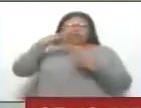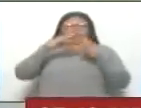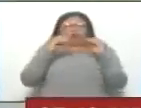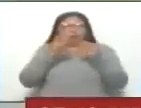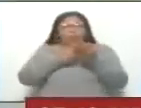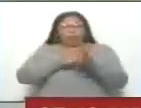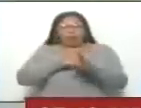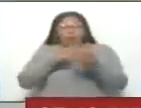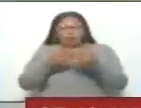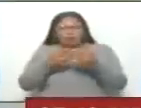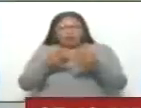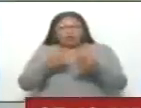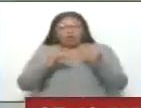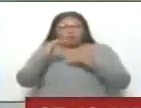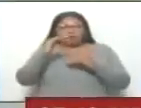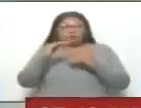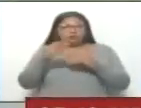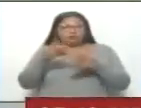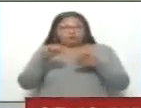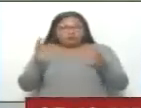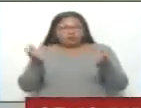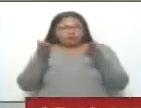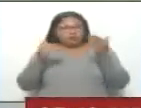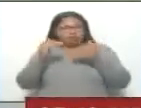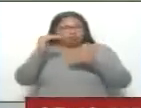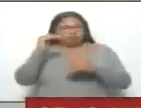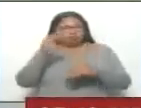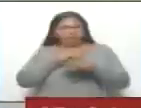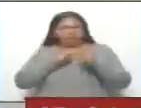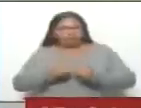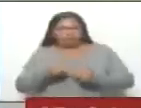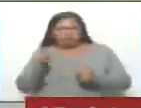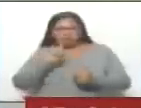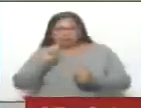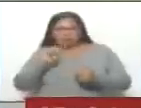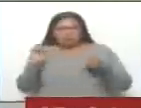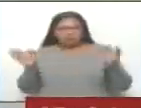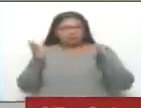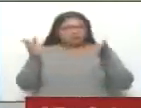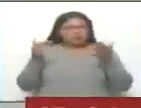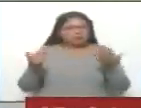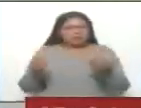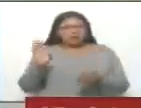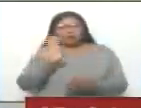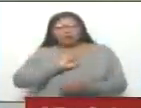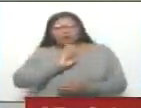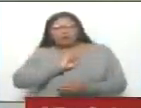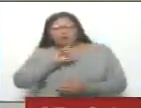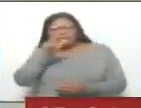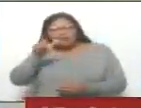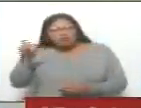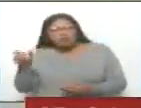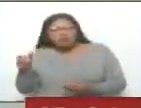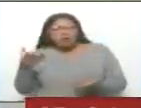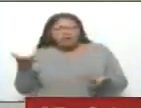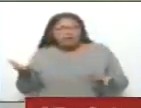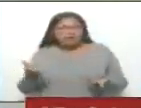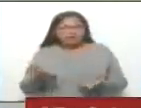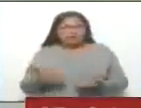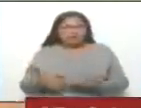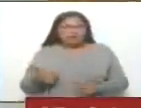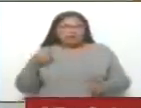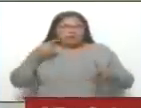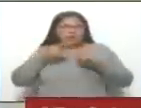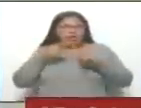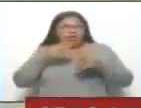aumento salarial no es quien induce la inflación. Quien induce la inflación son los mismos que apuntaron